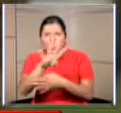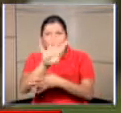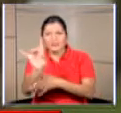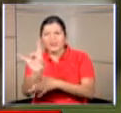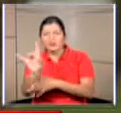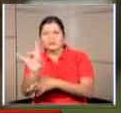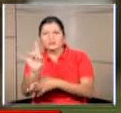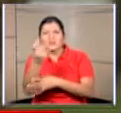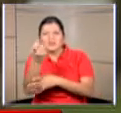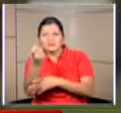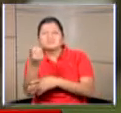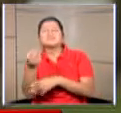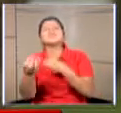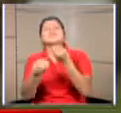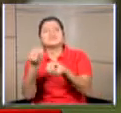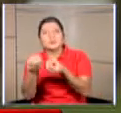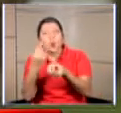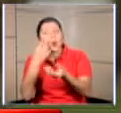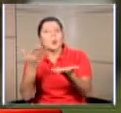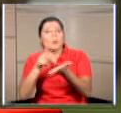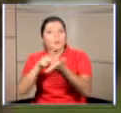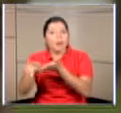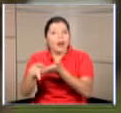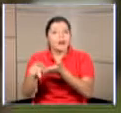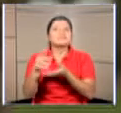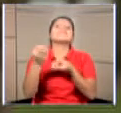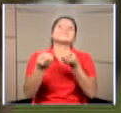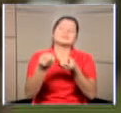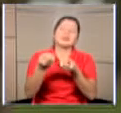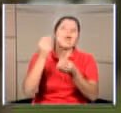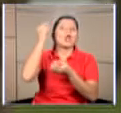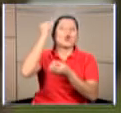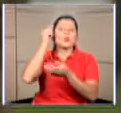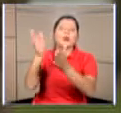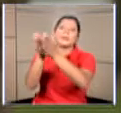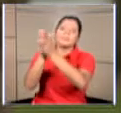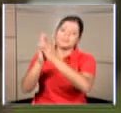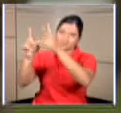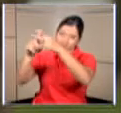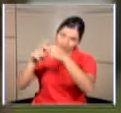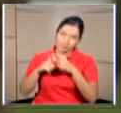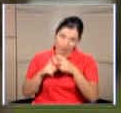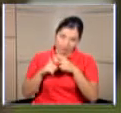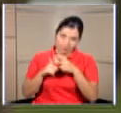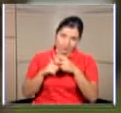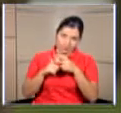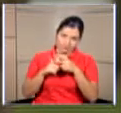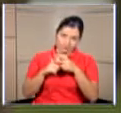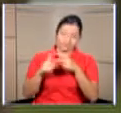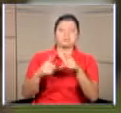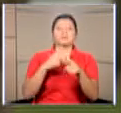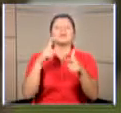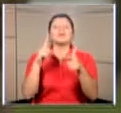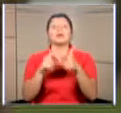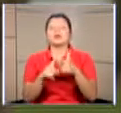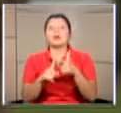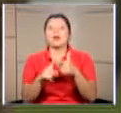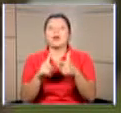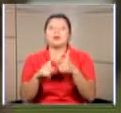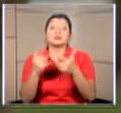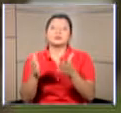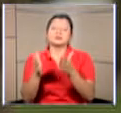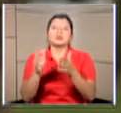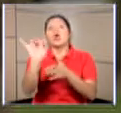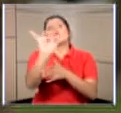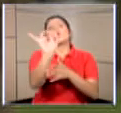Eso es preocupante, eso es como que usted, digamos, de sus gastos mensuales, la mitad prácticamente los esté financiando a través de tarjeta